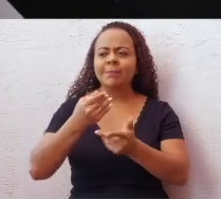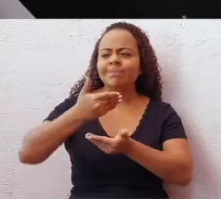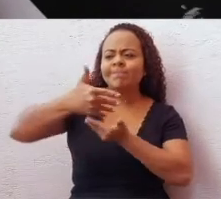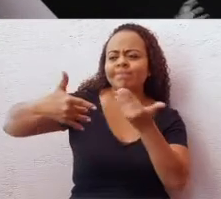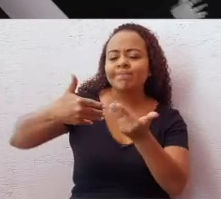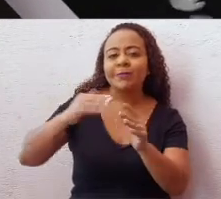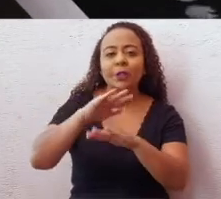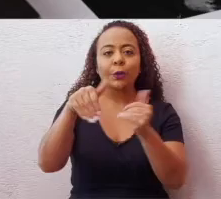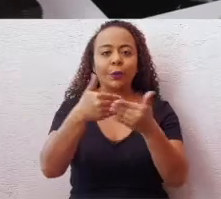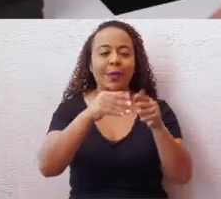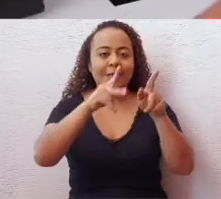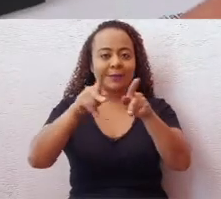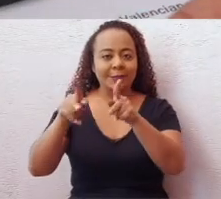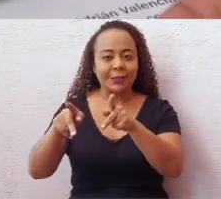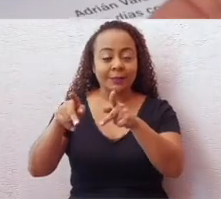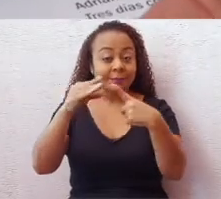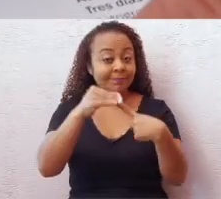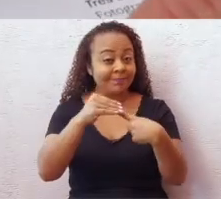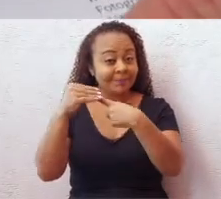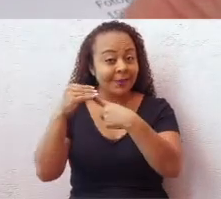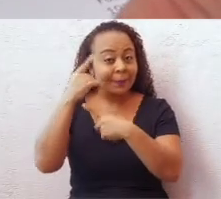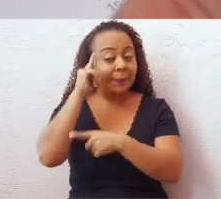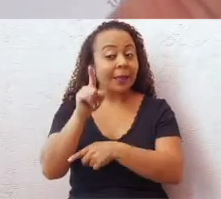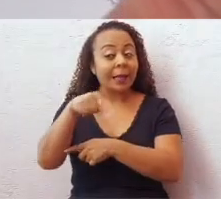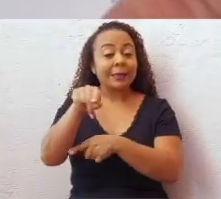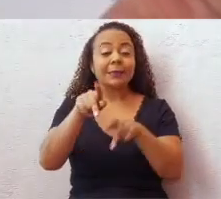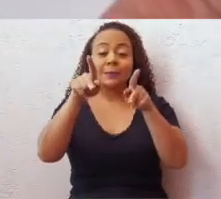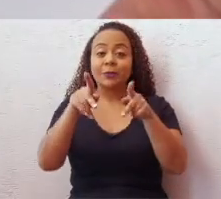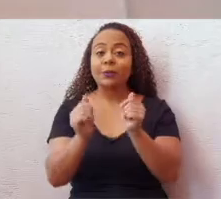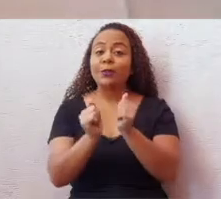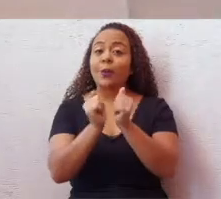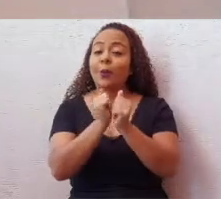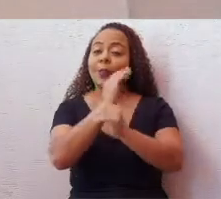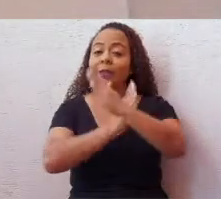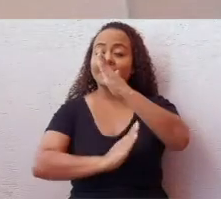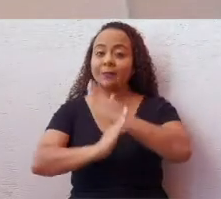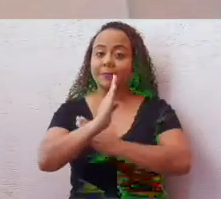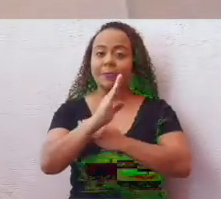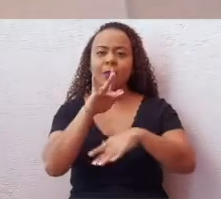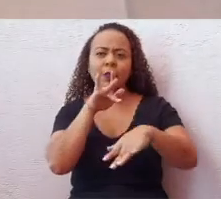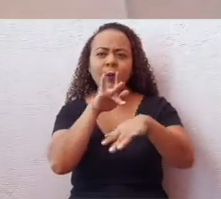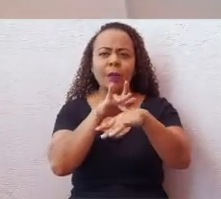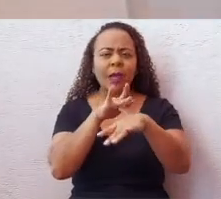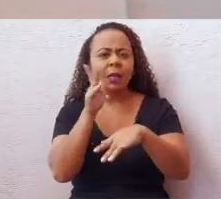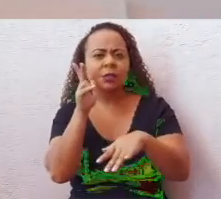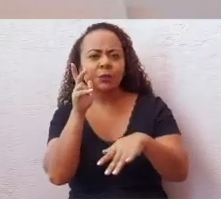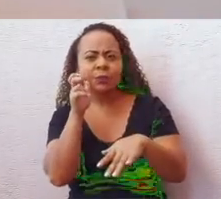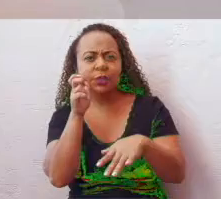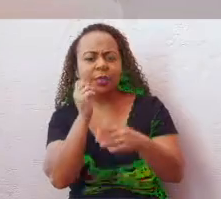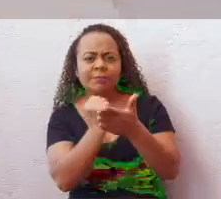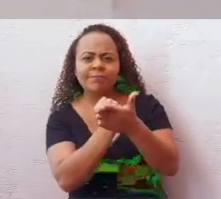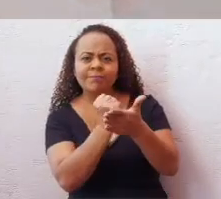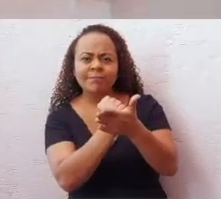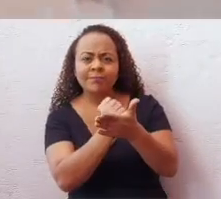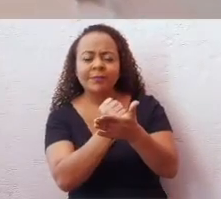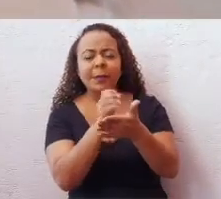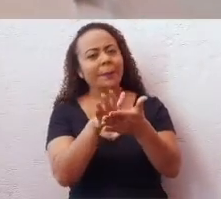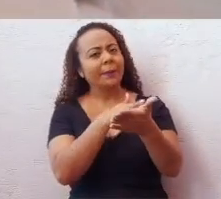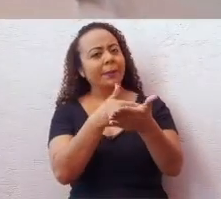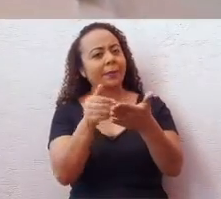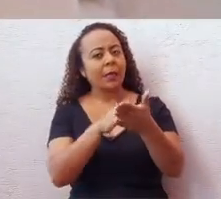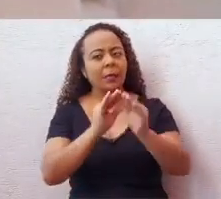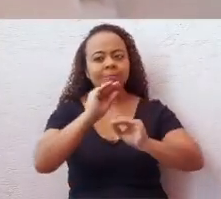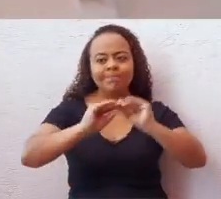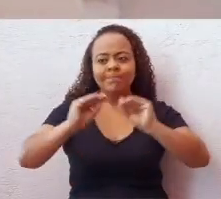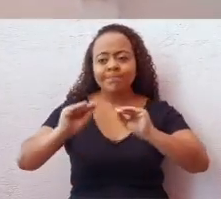trato para todas las personas especialmente para aquellas con discapacidad tocar Escuchar estampar pintar